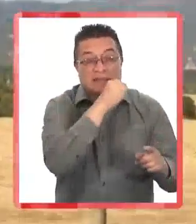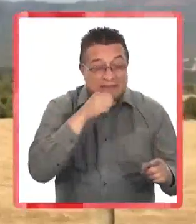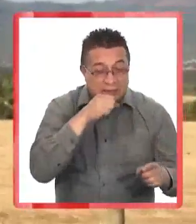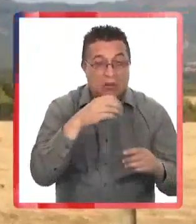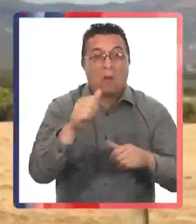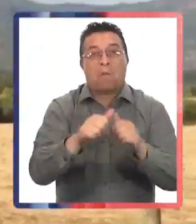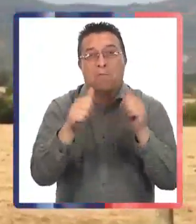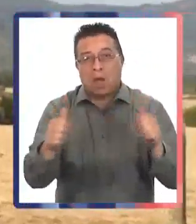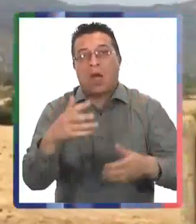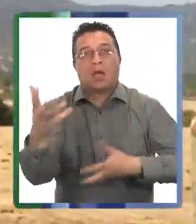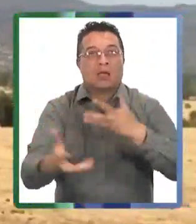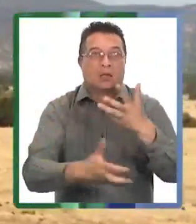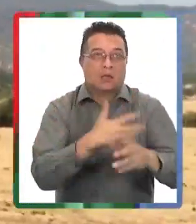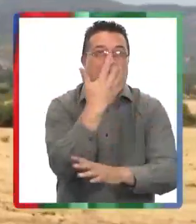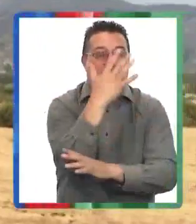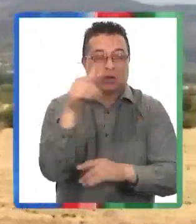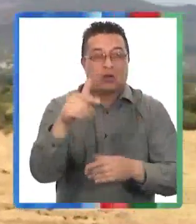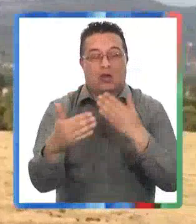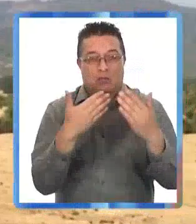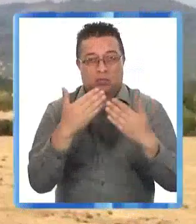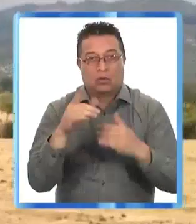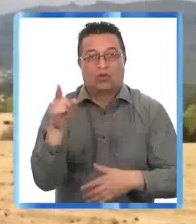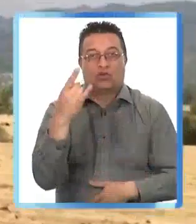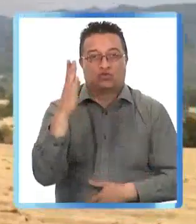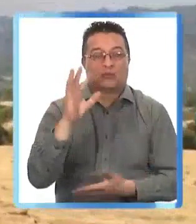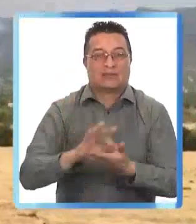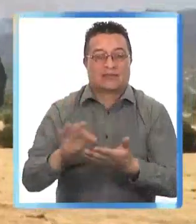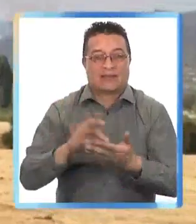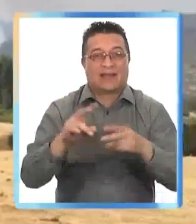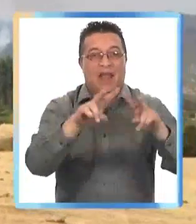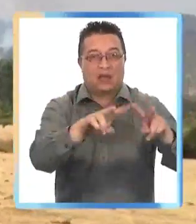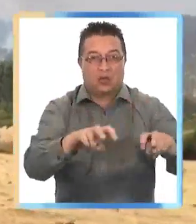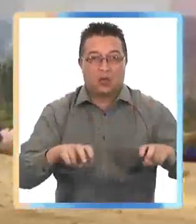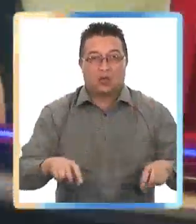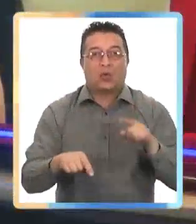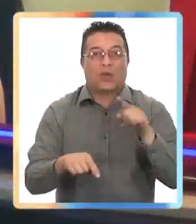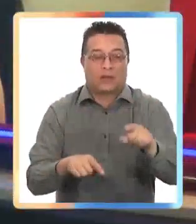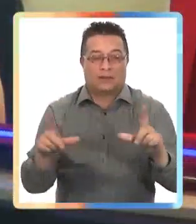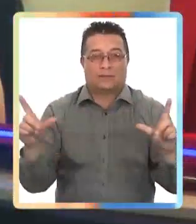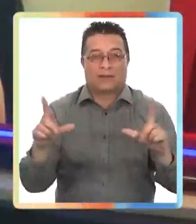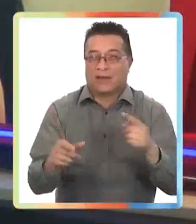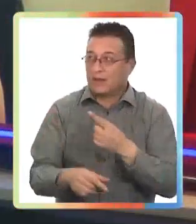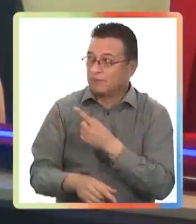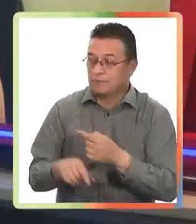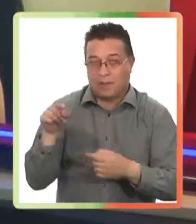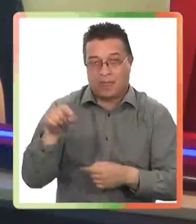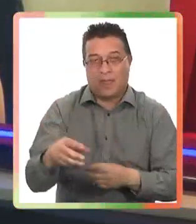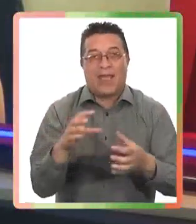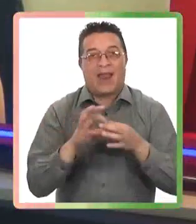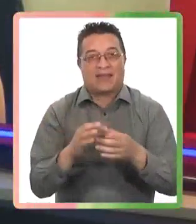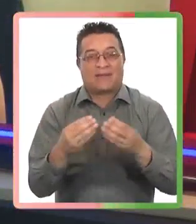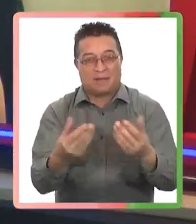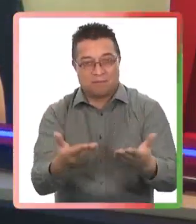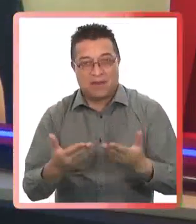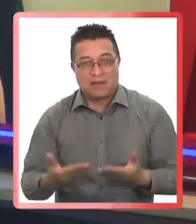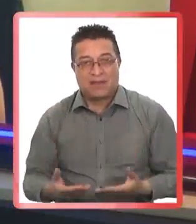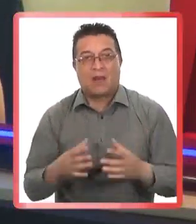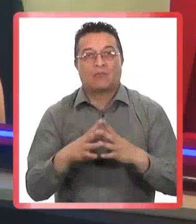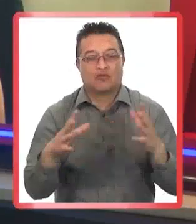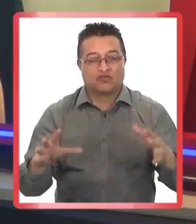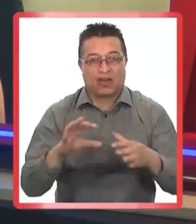sequía y después de los incendios forestales, vamos a conversar hoy con la subsecretaria de Agricultura, Ignacia Fernández. La tenemos ahí en pantalla, le damos las gracias.